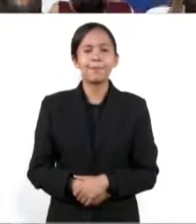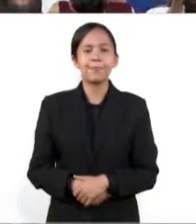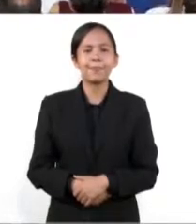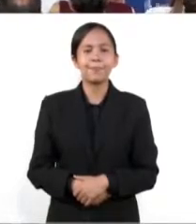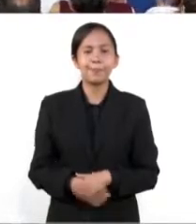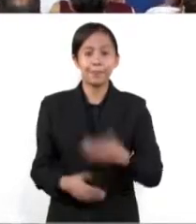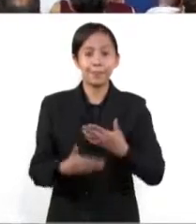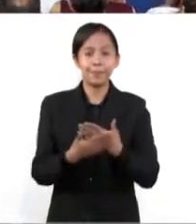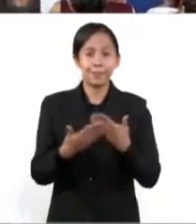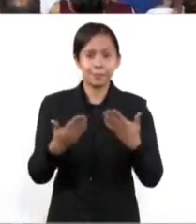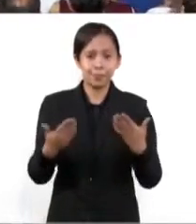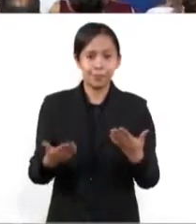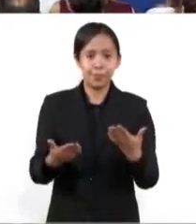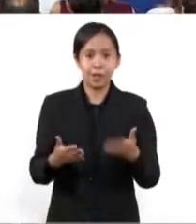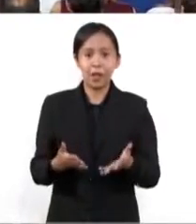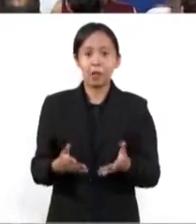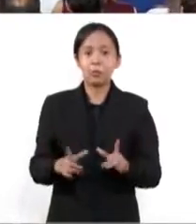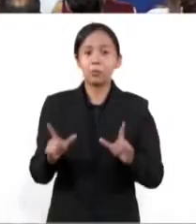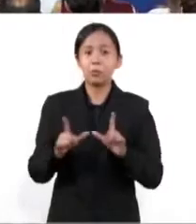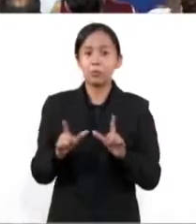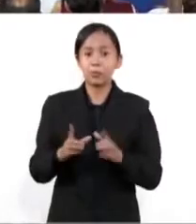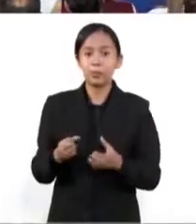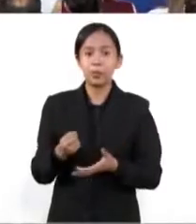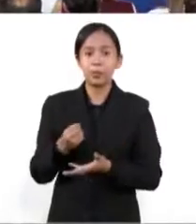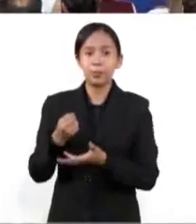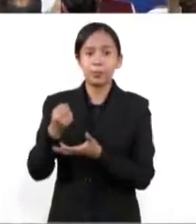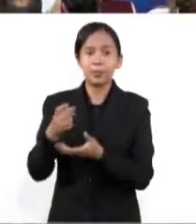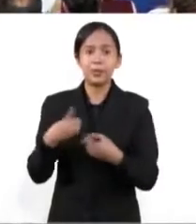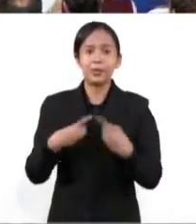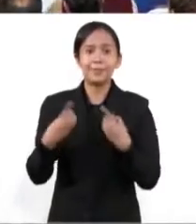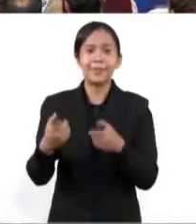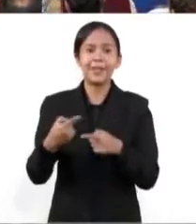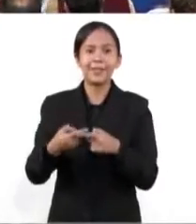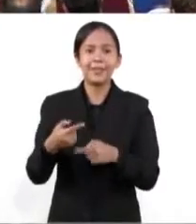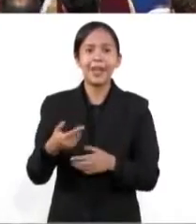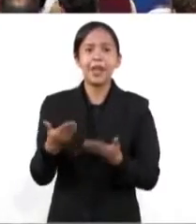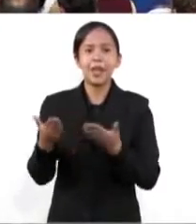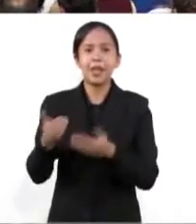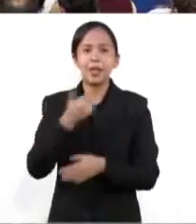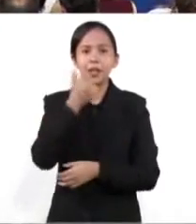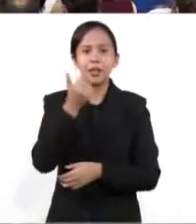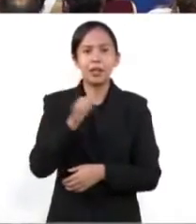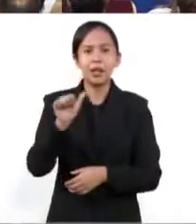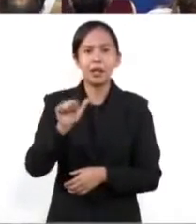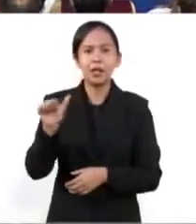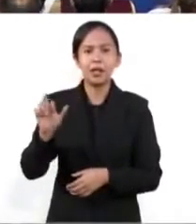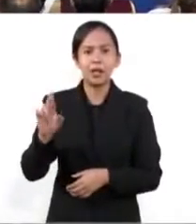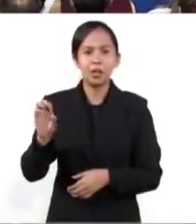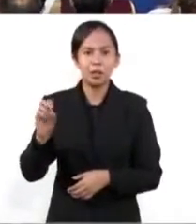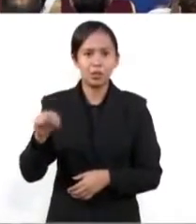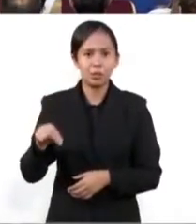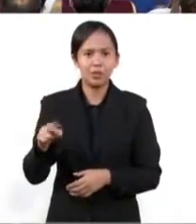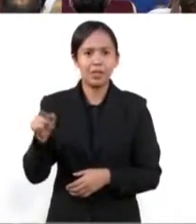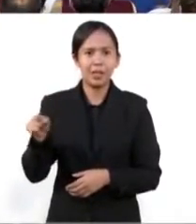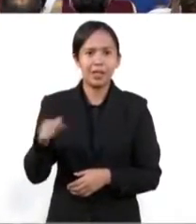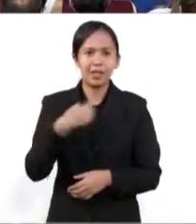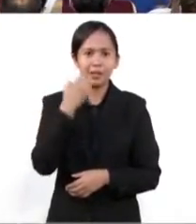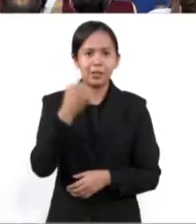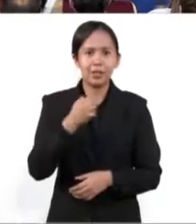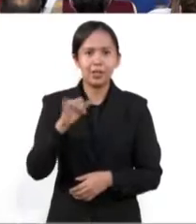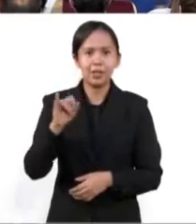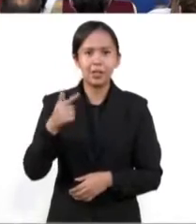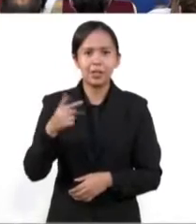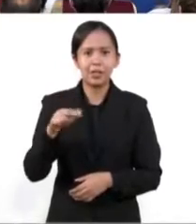Y a continuación, recibe su tarjeta el alumno Aarón Caleb Ruiz Rodríguez de la Escuela Ignacio